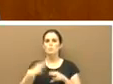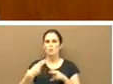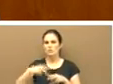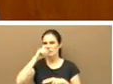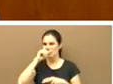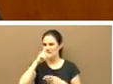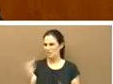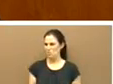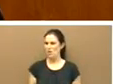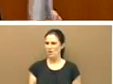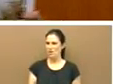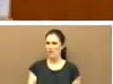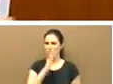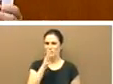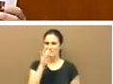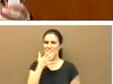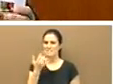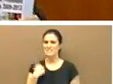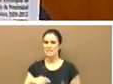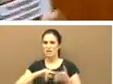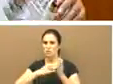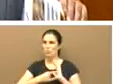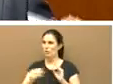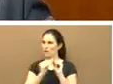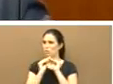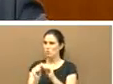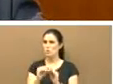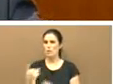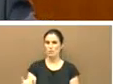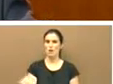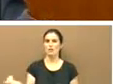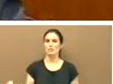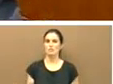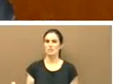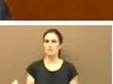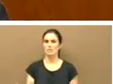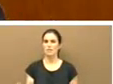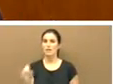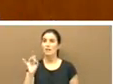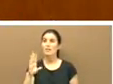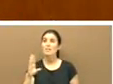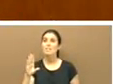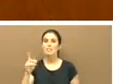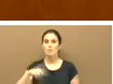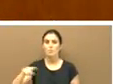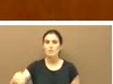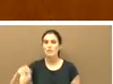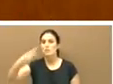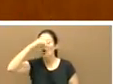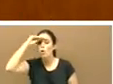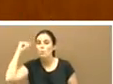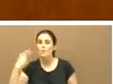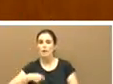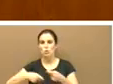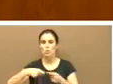quemada? Si ya hay un plan consensuado por todos, en 15 meses se olvidaron de los pequeños